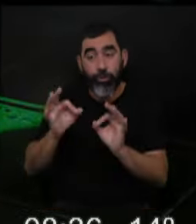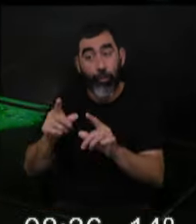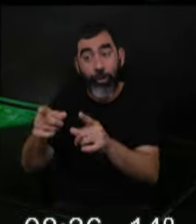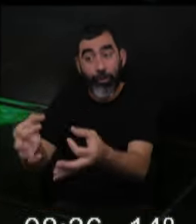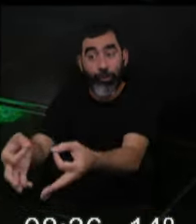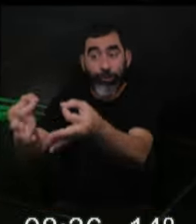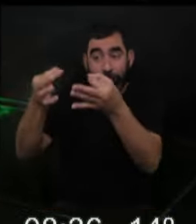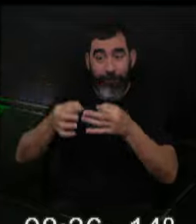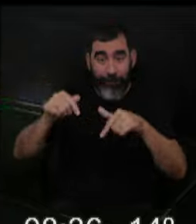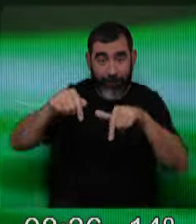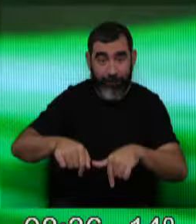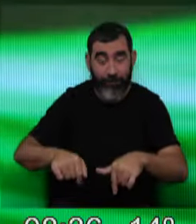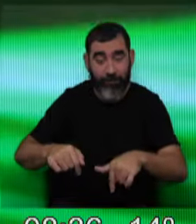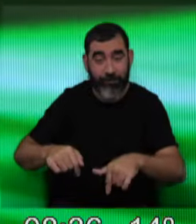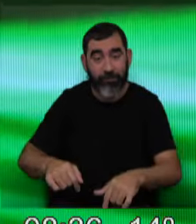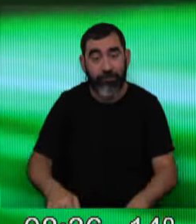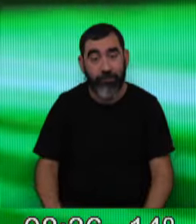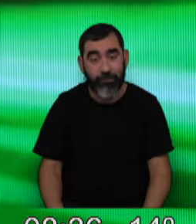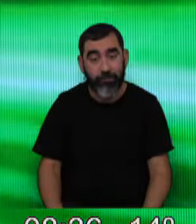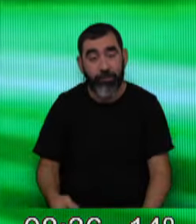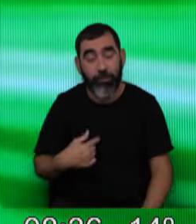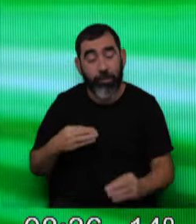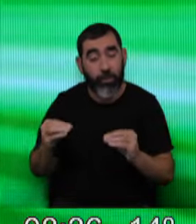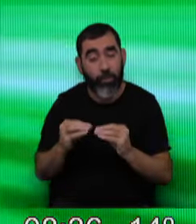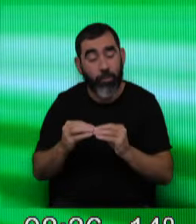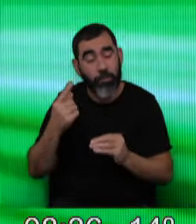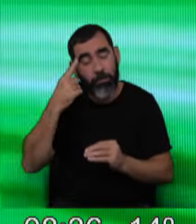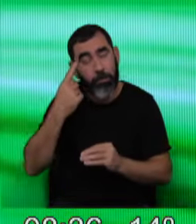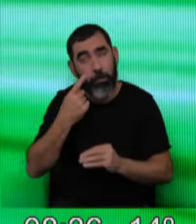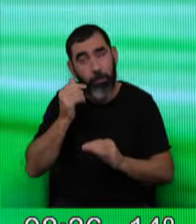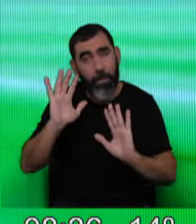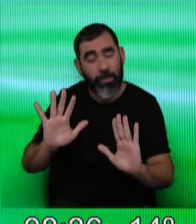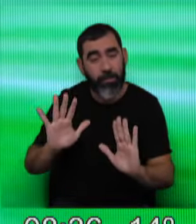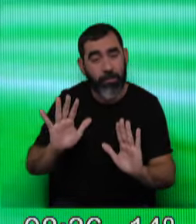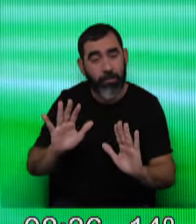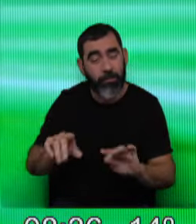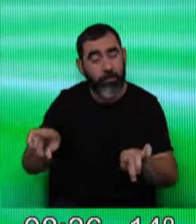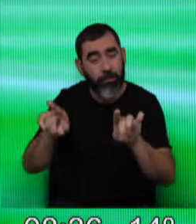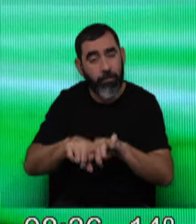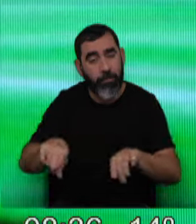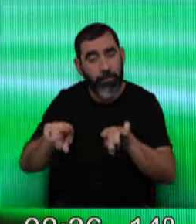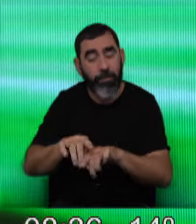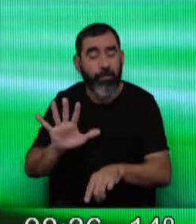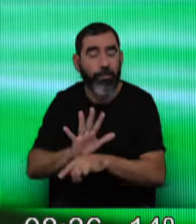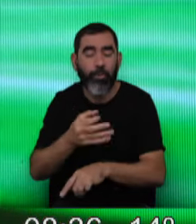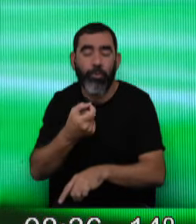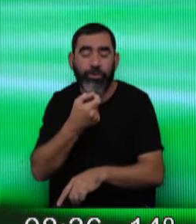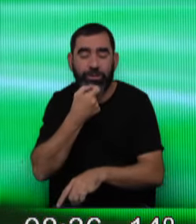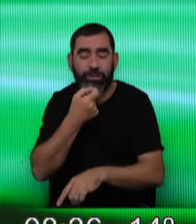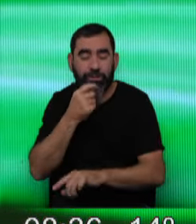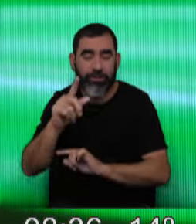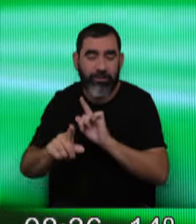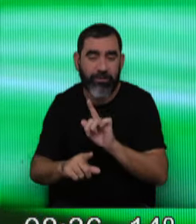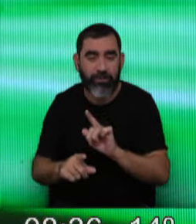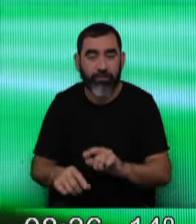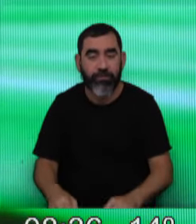es lo que yo siempre con mi compañero pensamos y siempre tenemos la misma recurrencia, un poco en broma, un poco en serio,